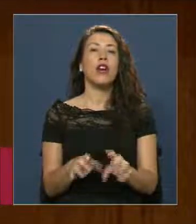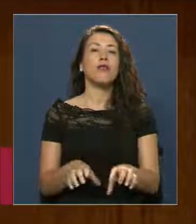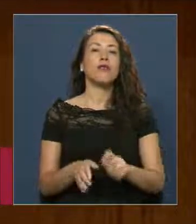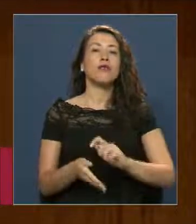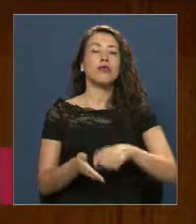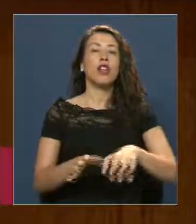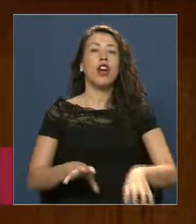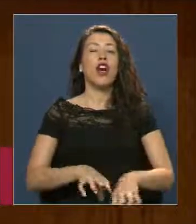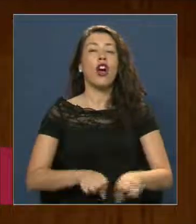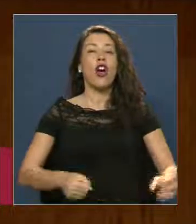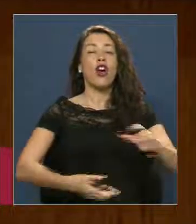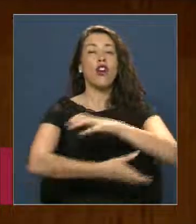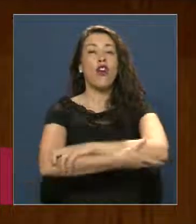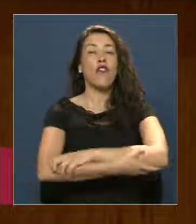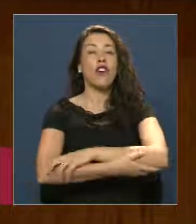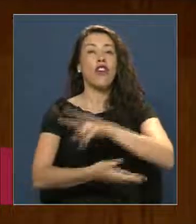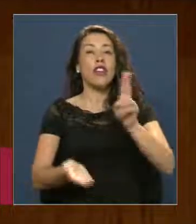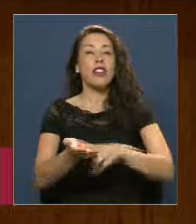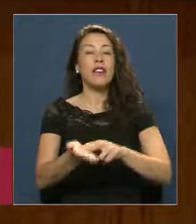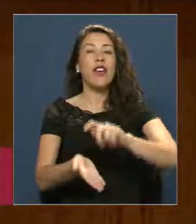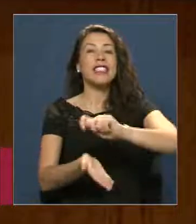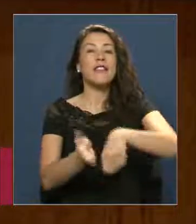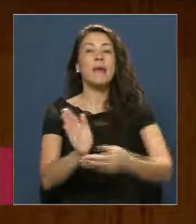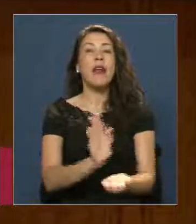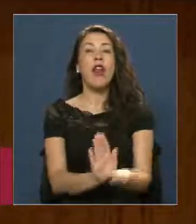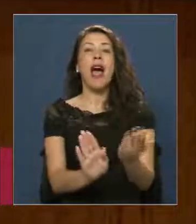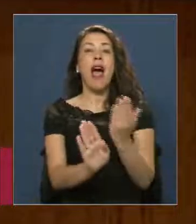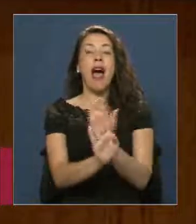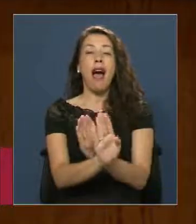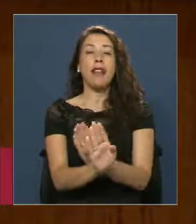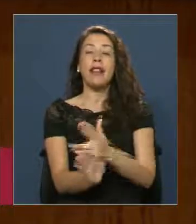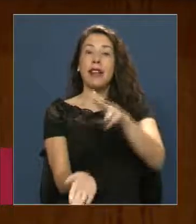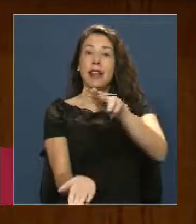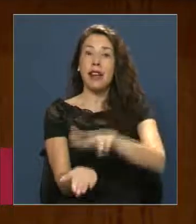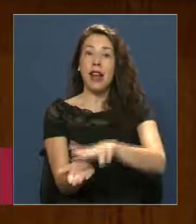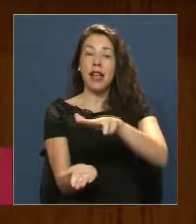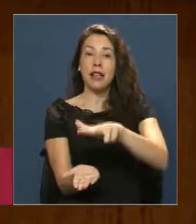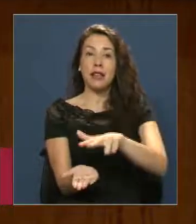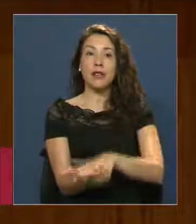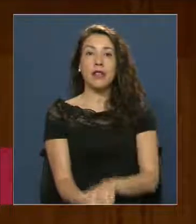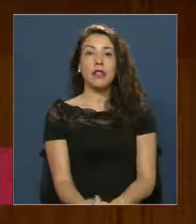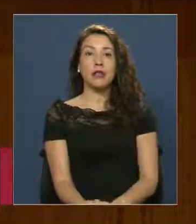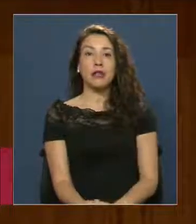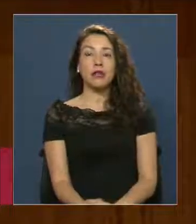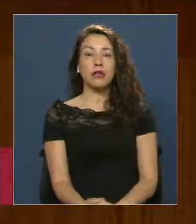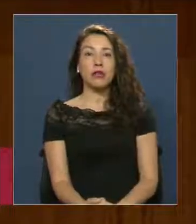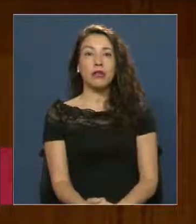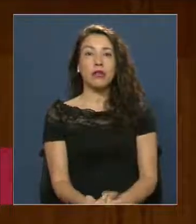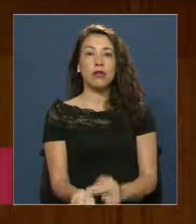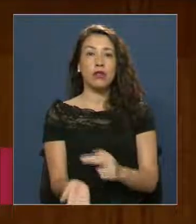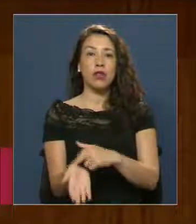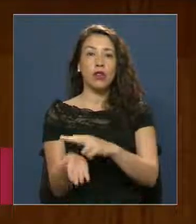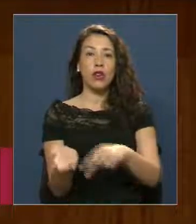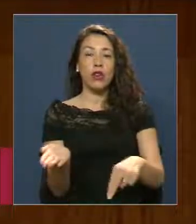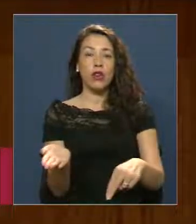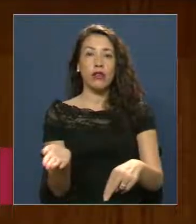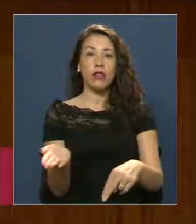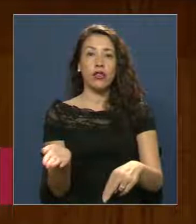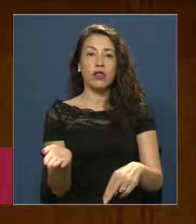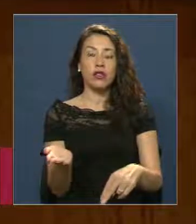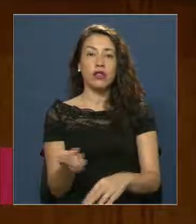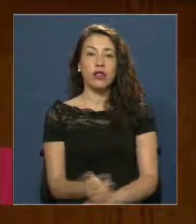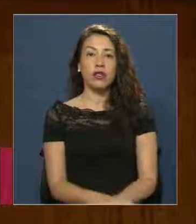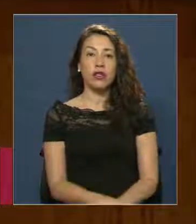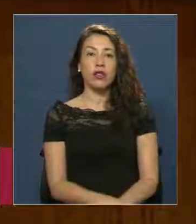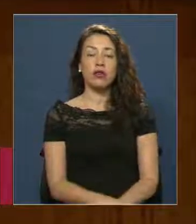tributarios suscritos con anterioridad. La ratificación de esta convención no